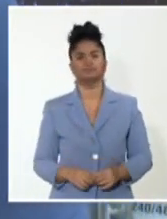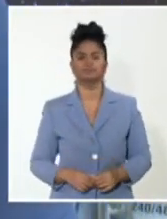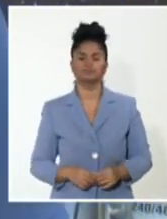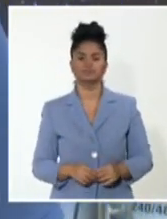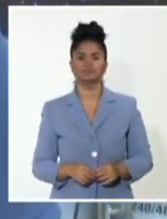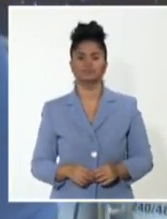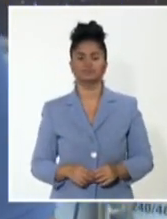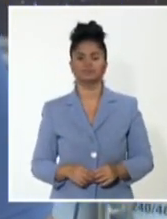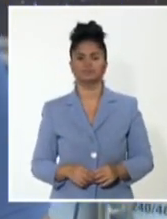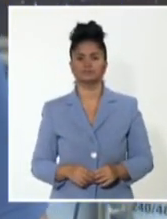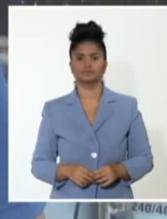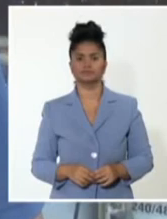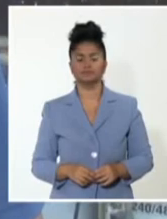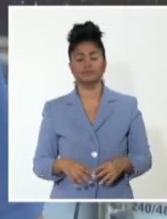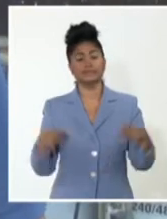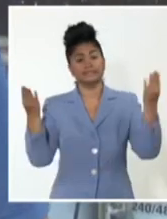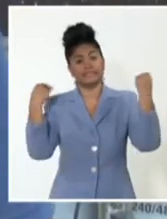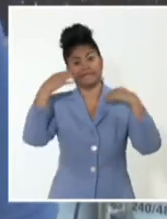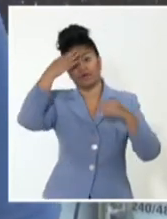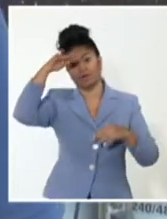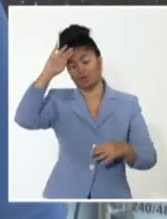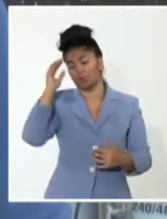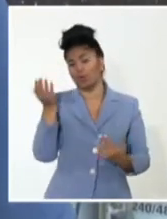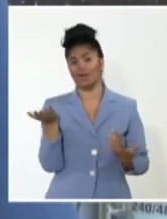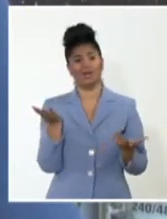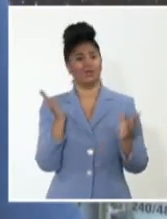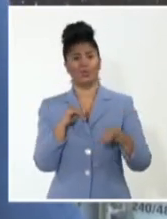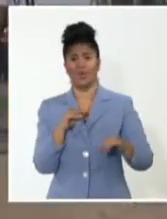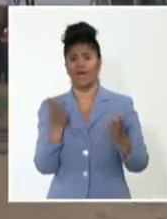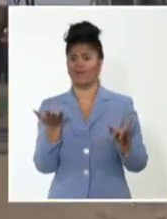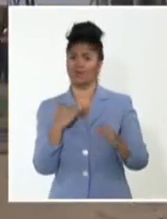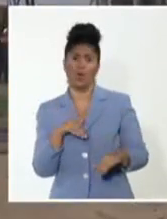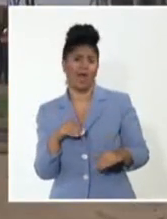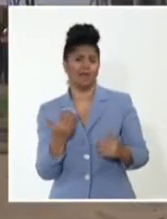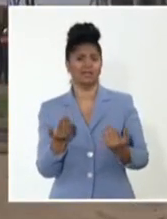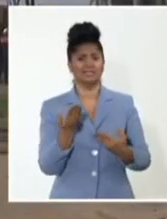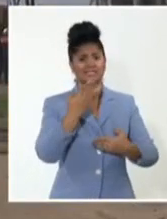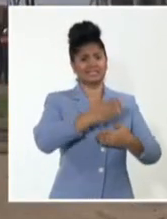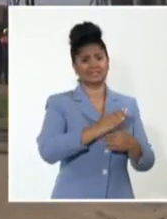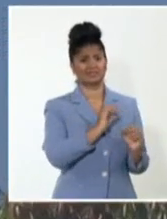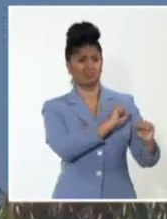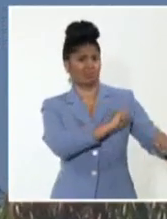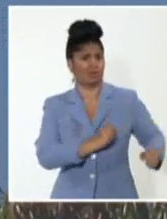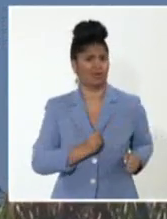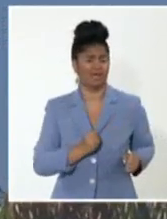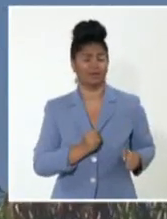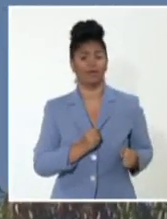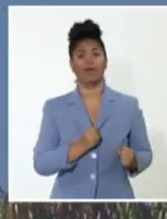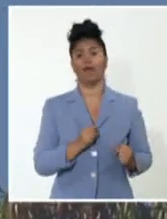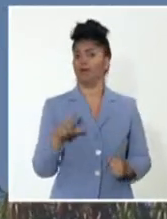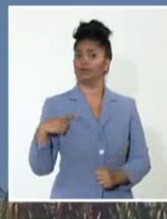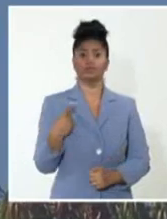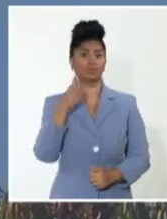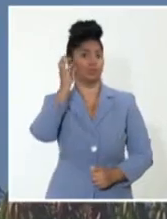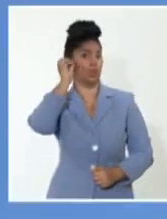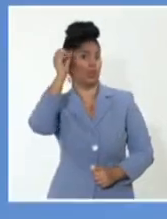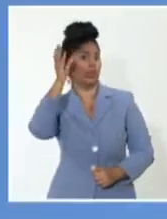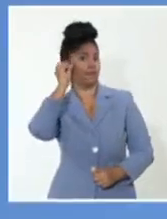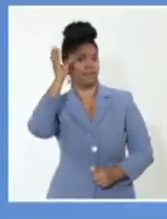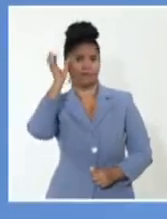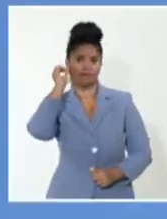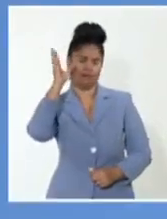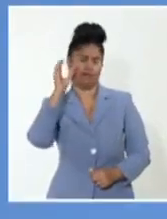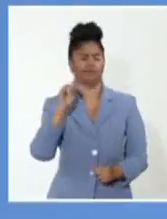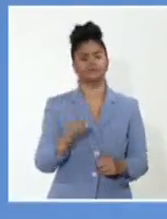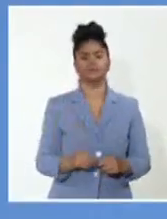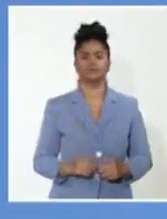partiendo de todas las limitaciones que tenemos con la escasez de recursos. Aquí en la provincia de Pinar del Río, a partir del azote del ciclón,